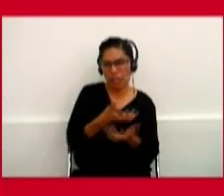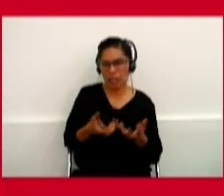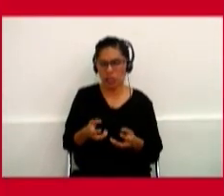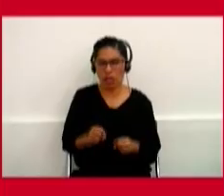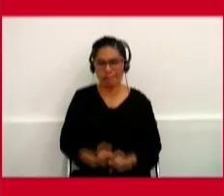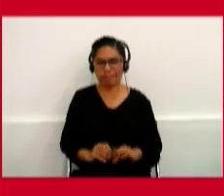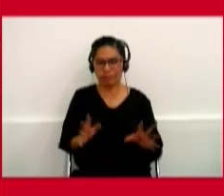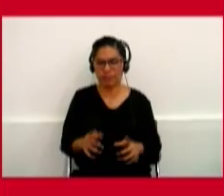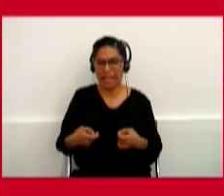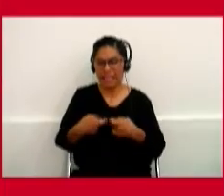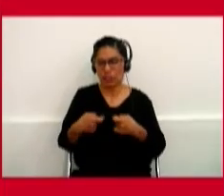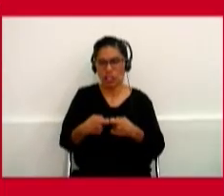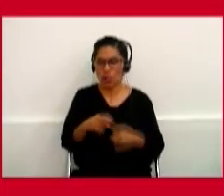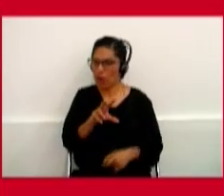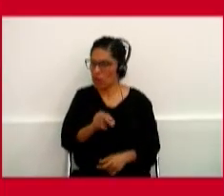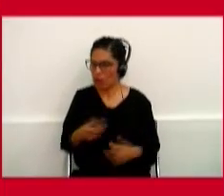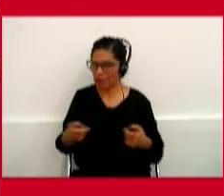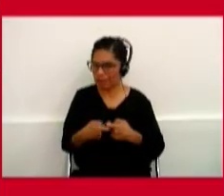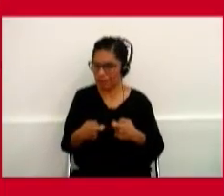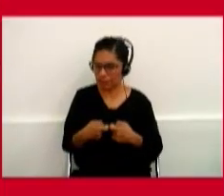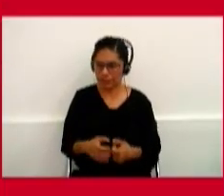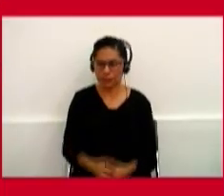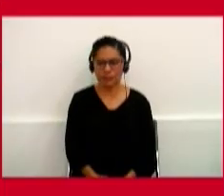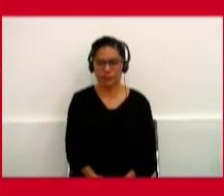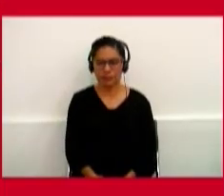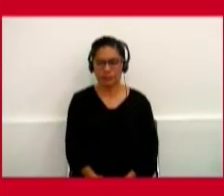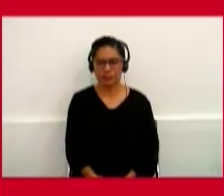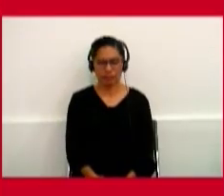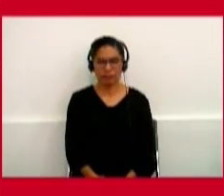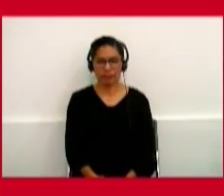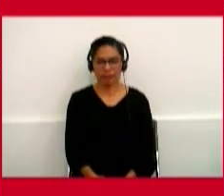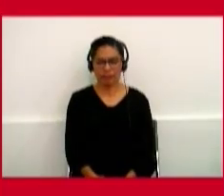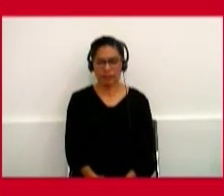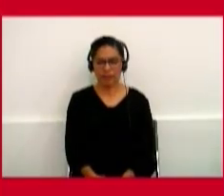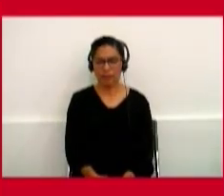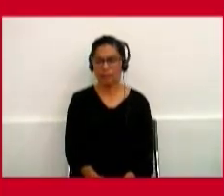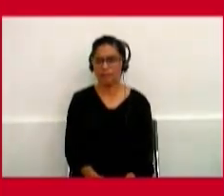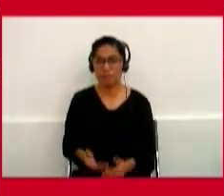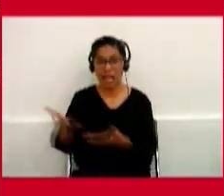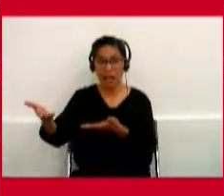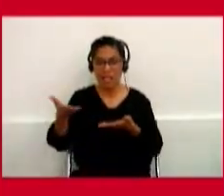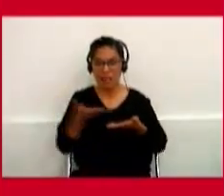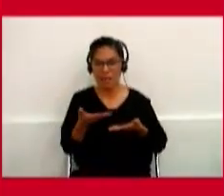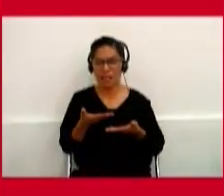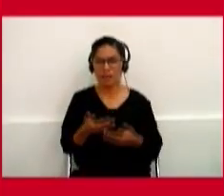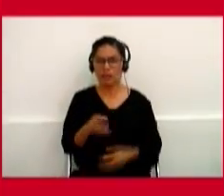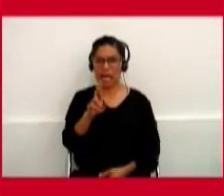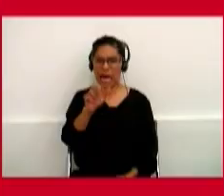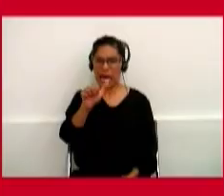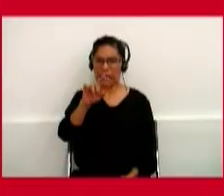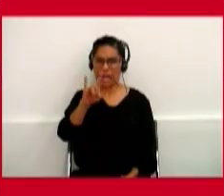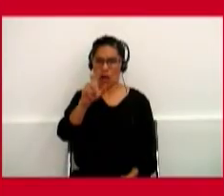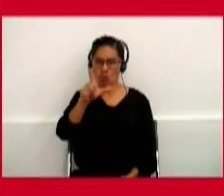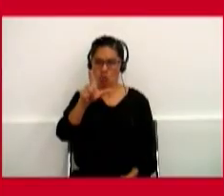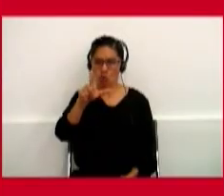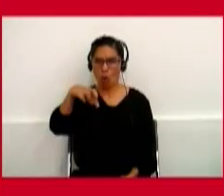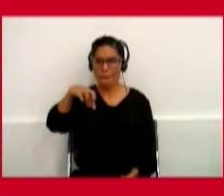y no electrónicos en compañía minera Condestable. A continuación, invitamos a Raúl Pozo.